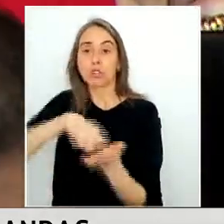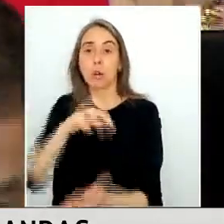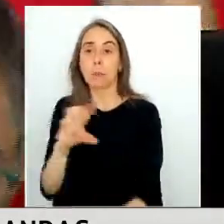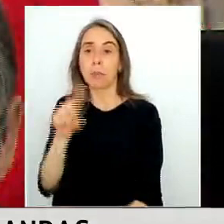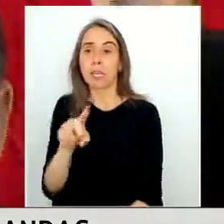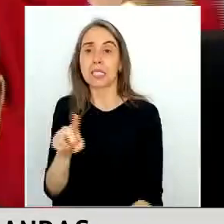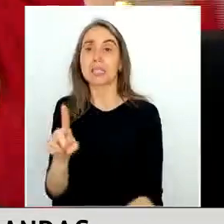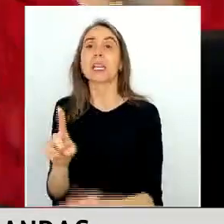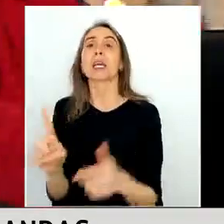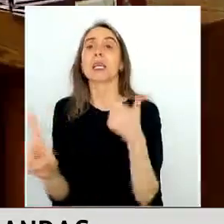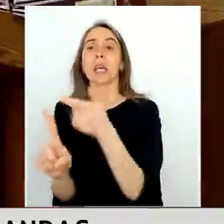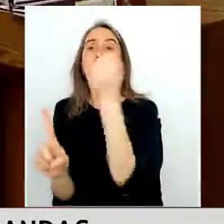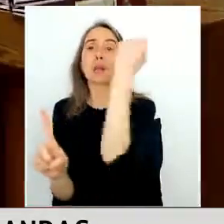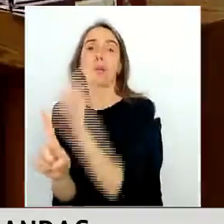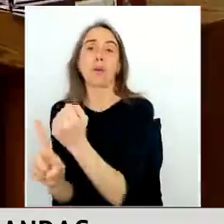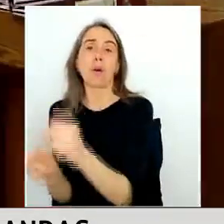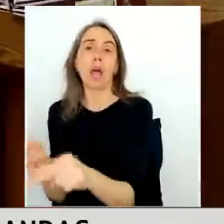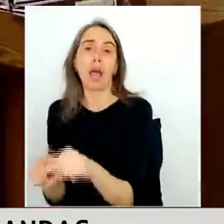Muchas gracias señor